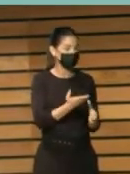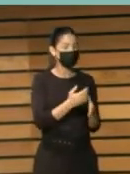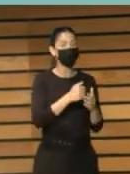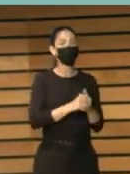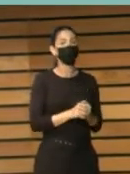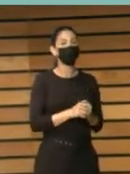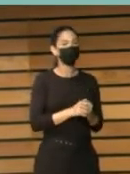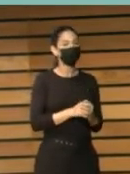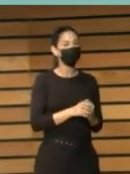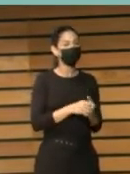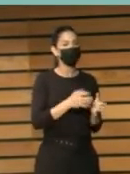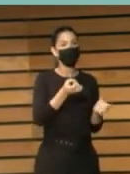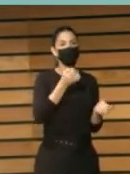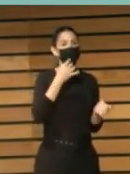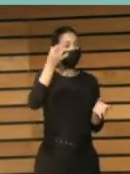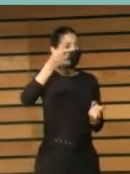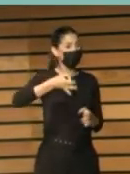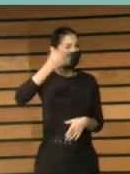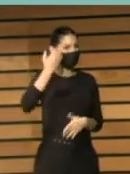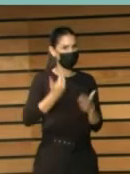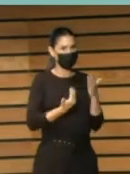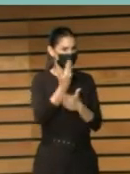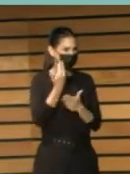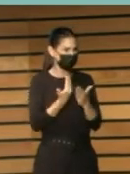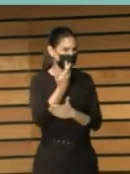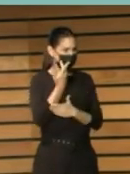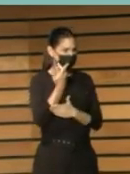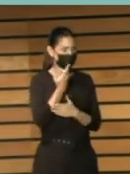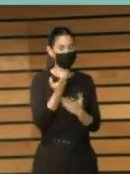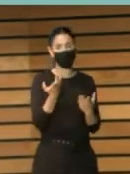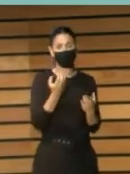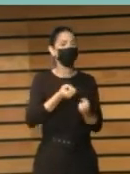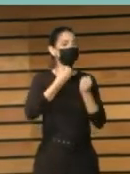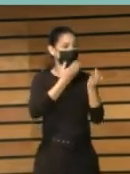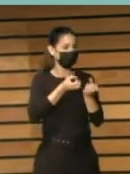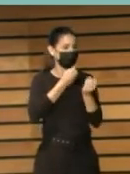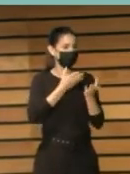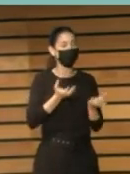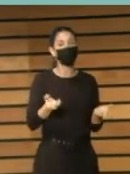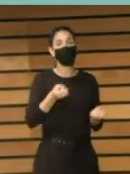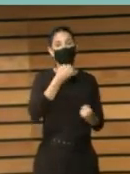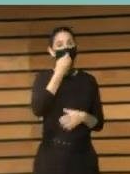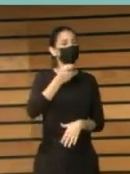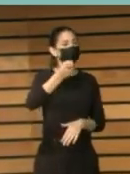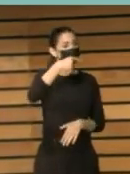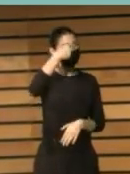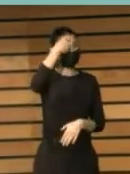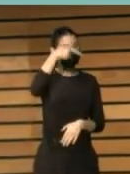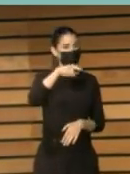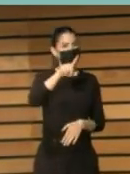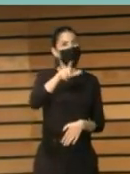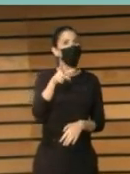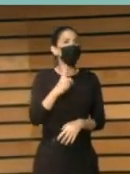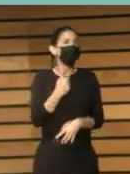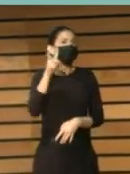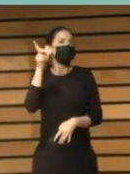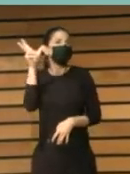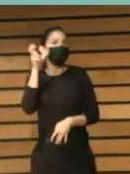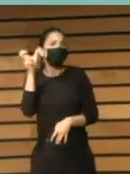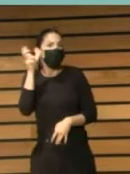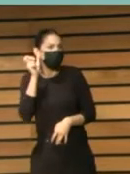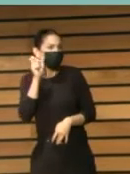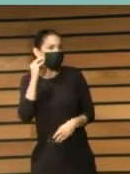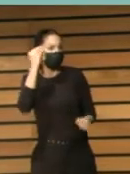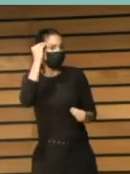las ideas que se han dicho esta mañana. O, bueno, a veces, sabéis, uno escucha una cosa y lo personaliza